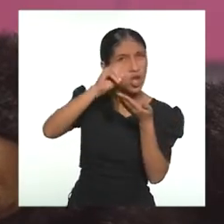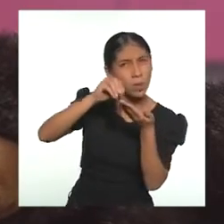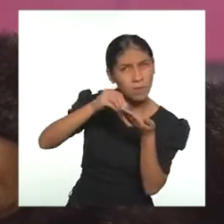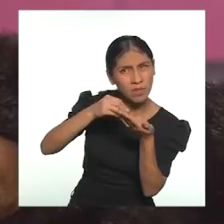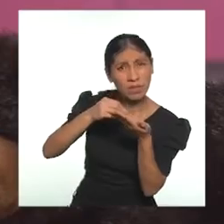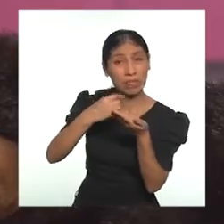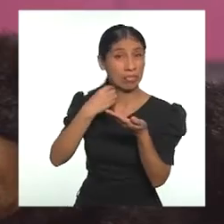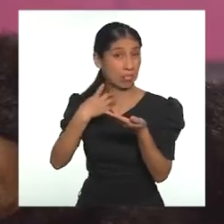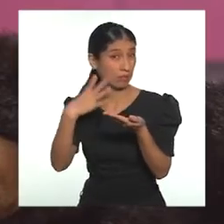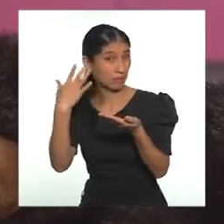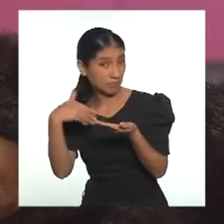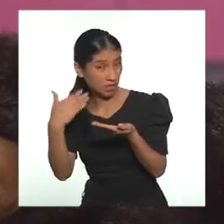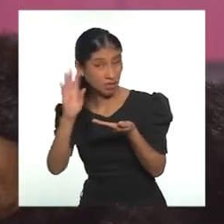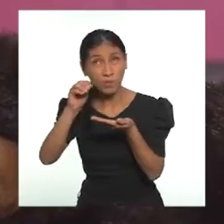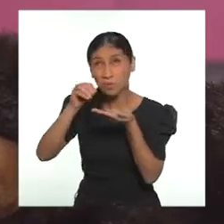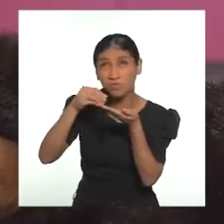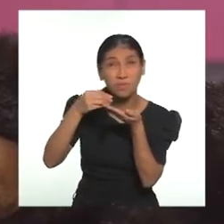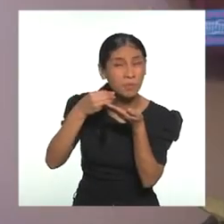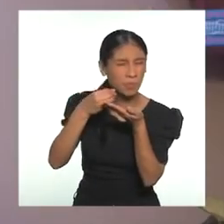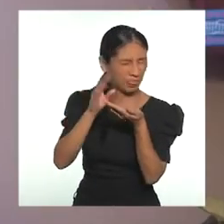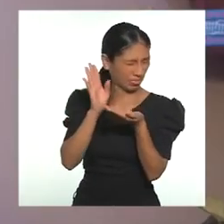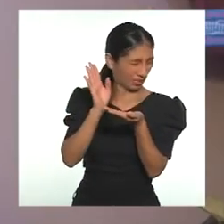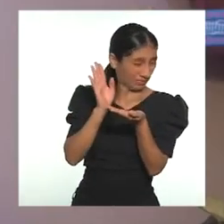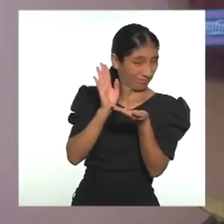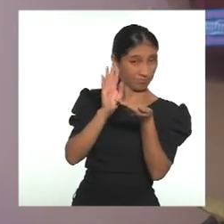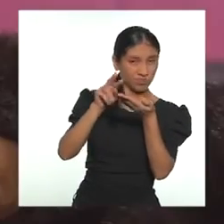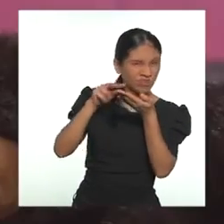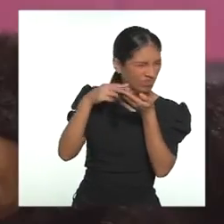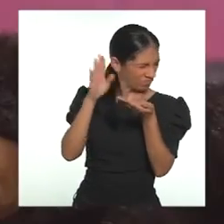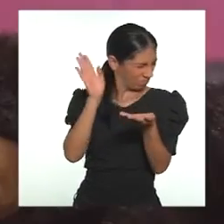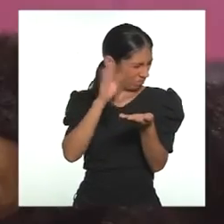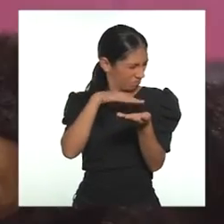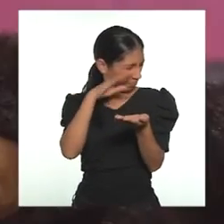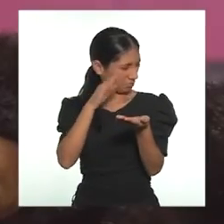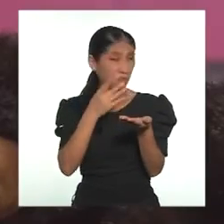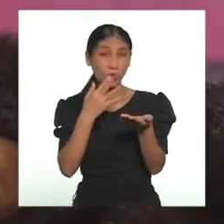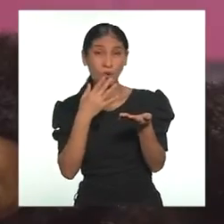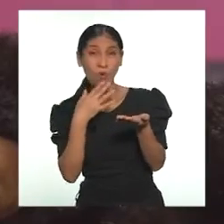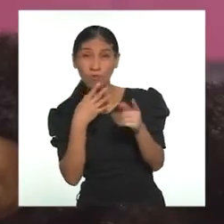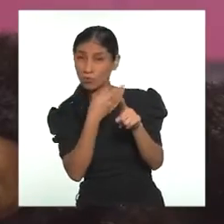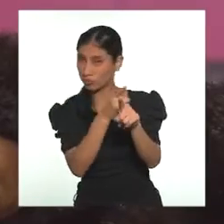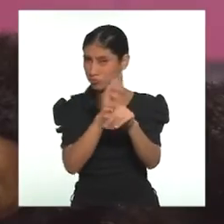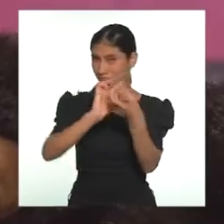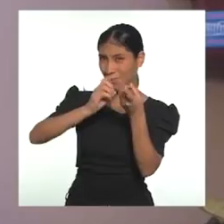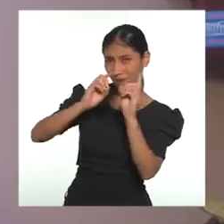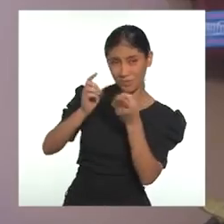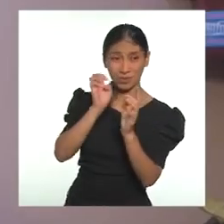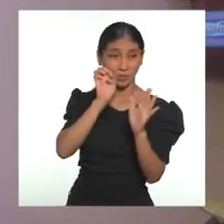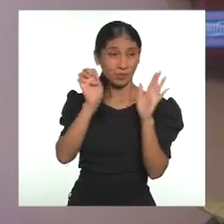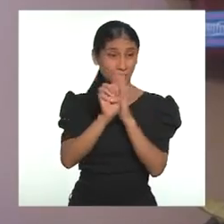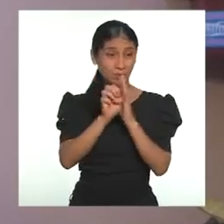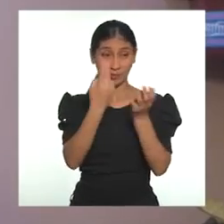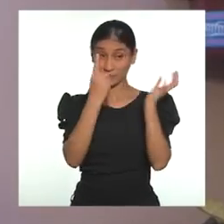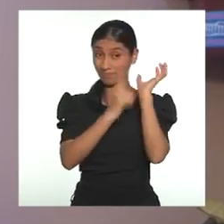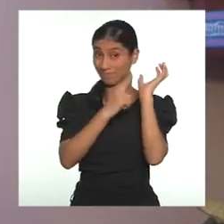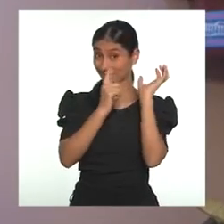su olor. ¡Ay! Su sabor, su color y su forma, ¿verdad, Alexa? Por